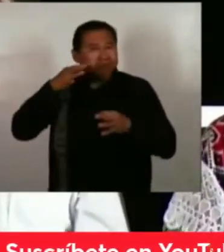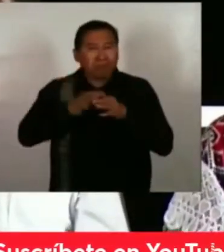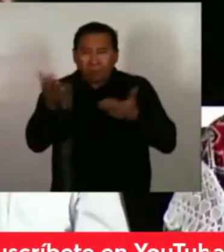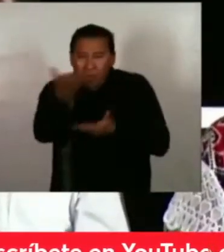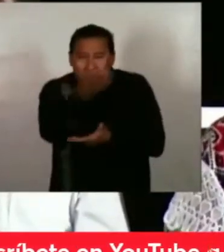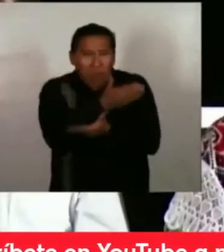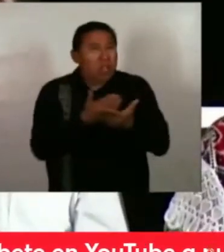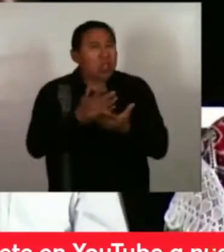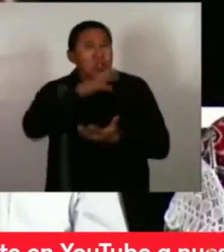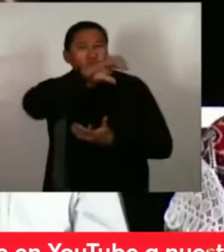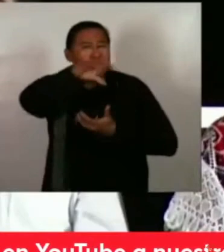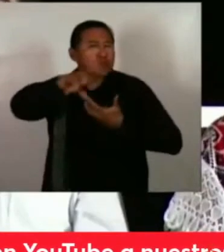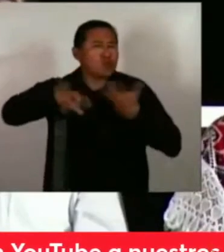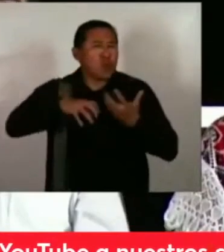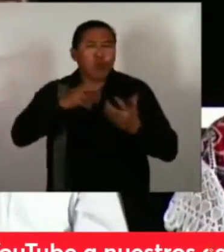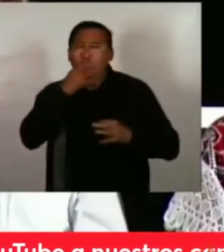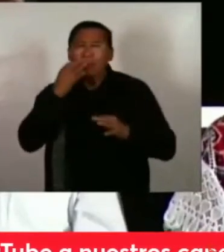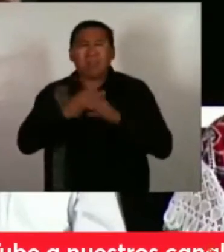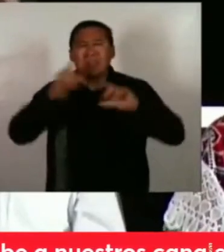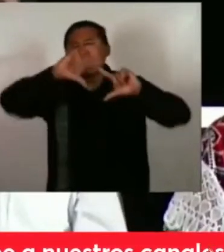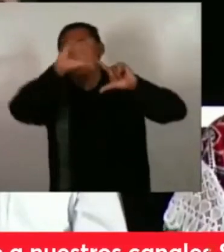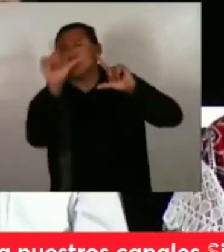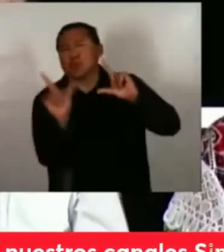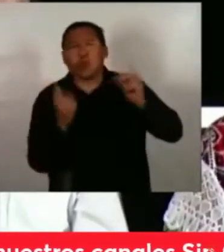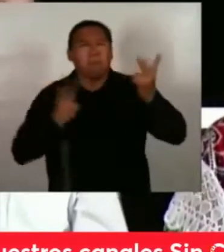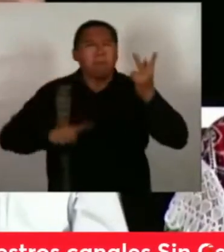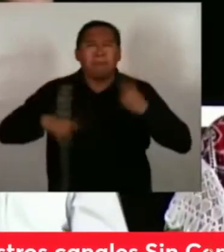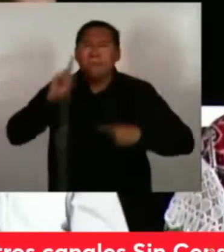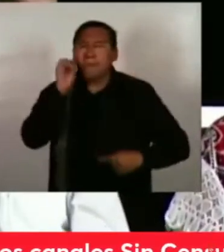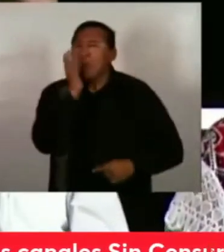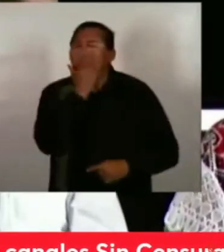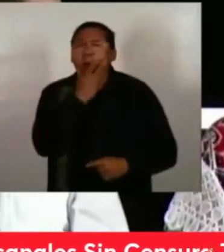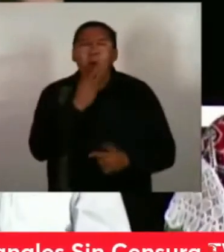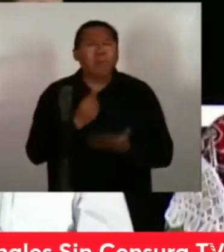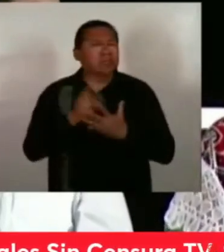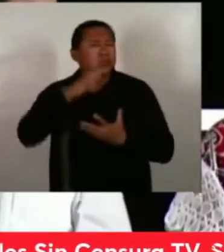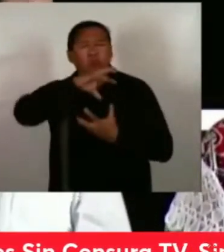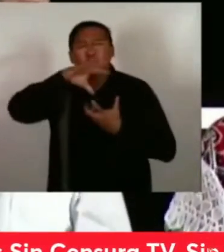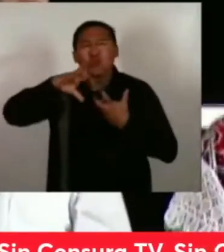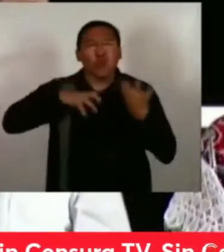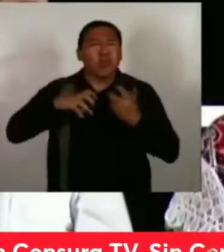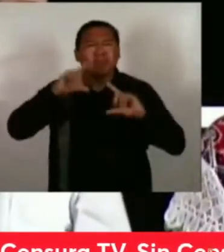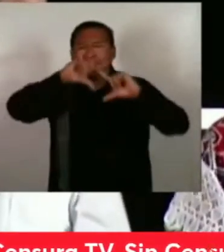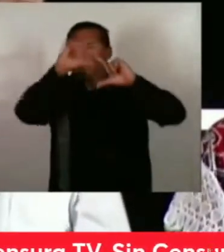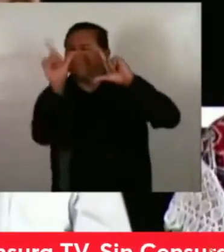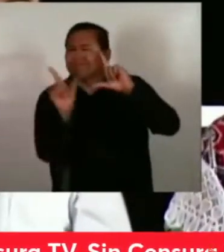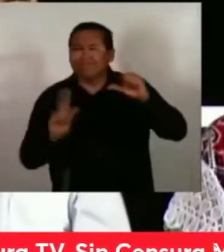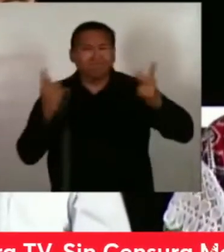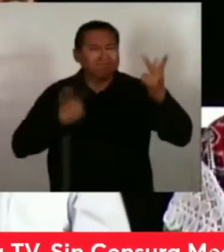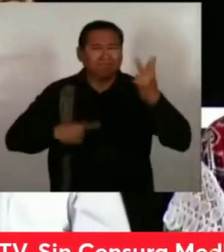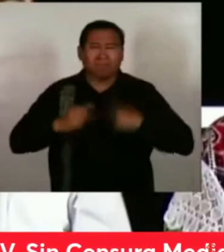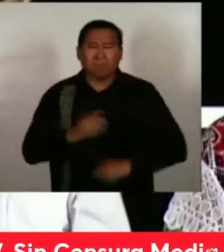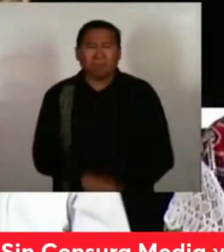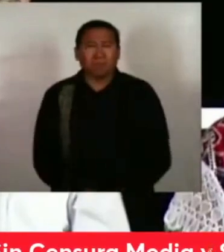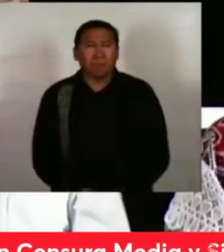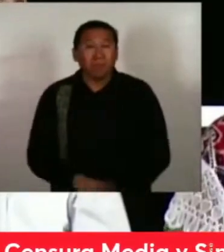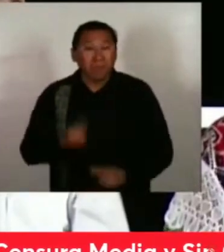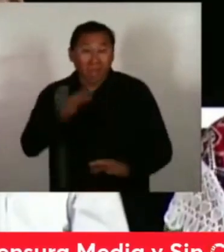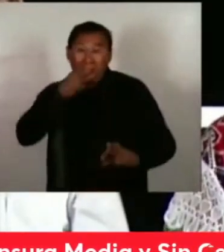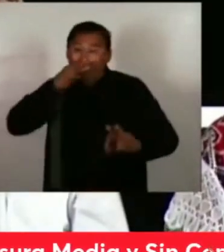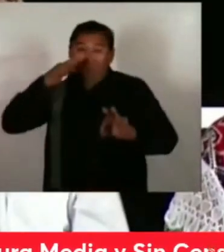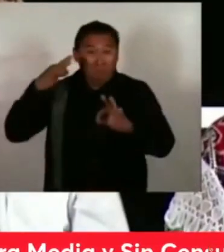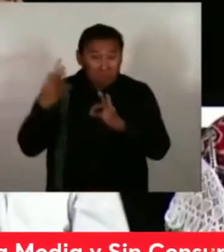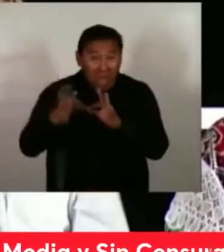es tarea de todas y todos los mexicanos, de todas y de todos, del pueblo de México. Nos